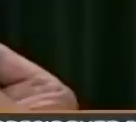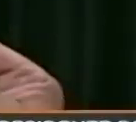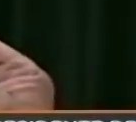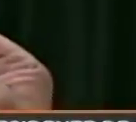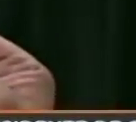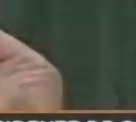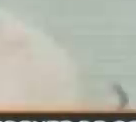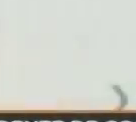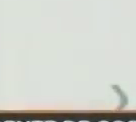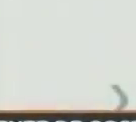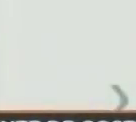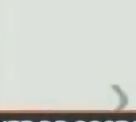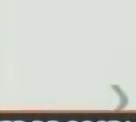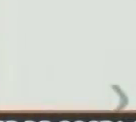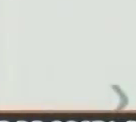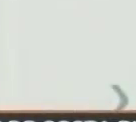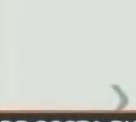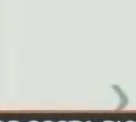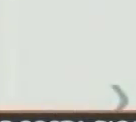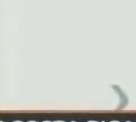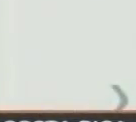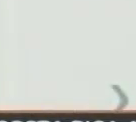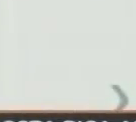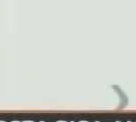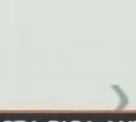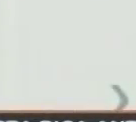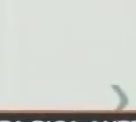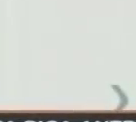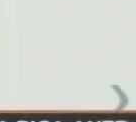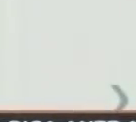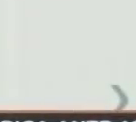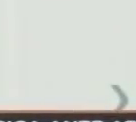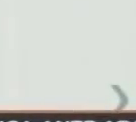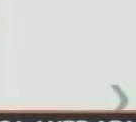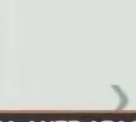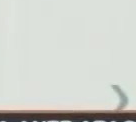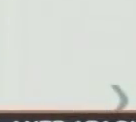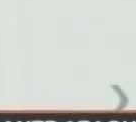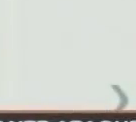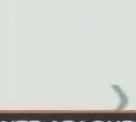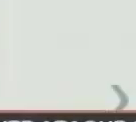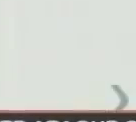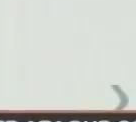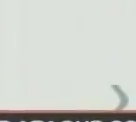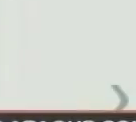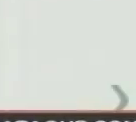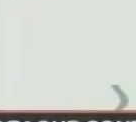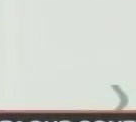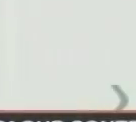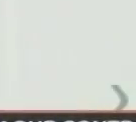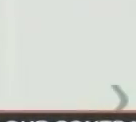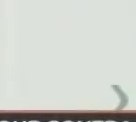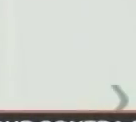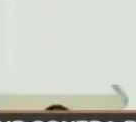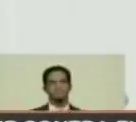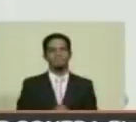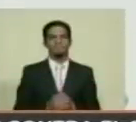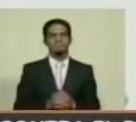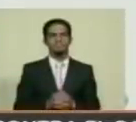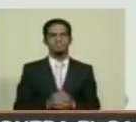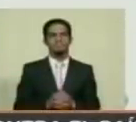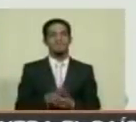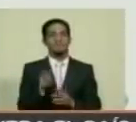pensar, si pudiera pensar, cómo es posible que por dinero o por razones